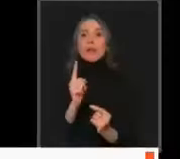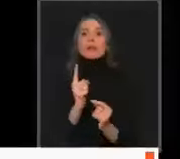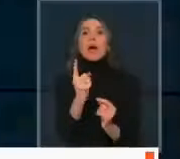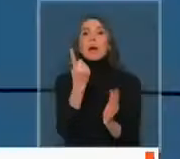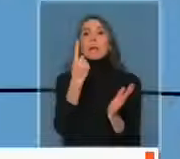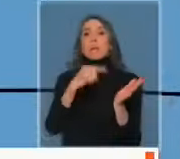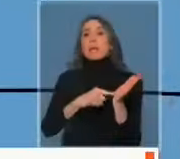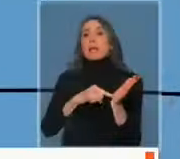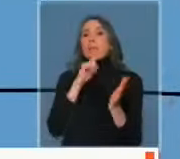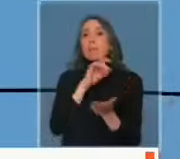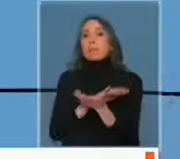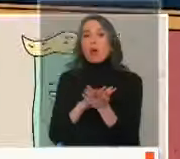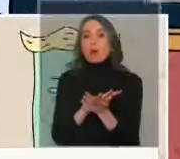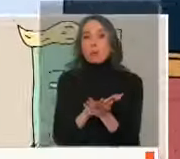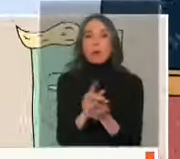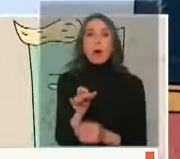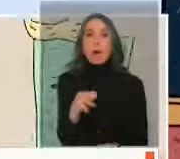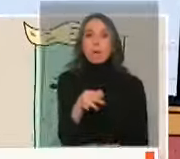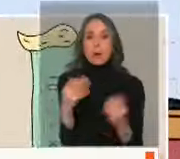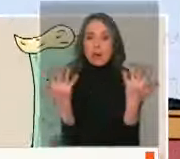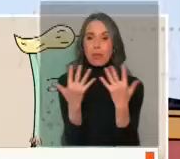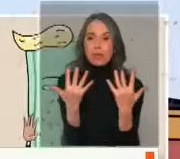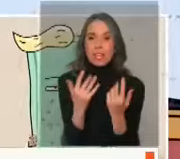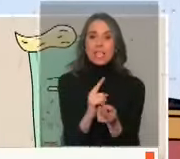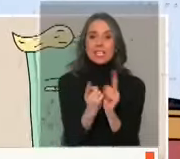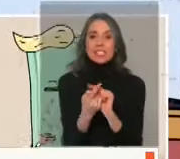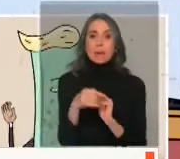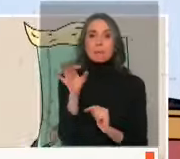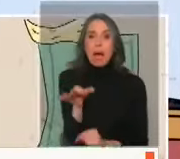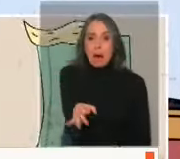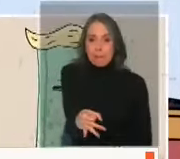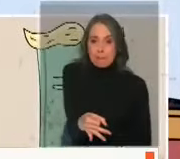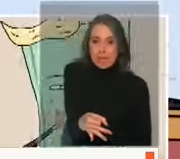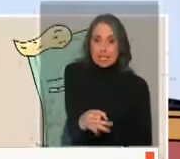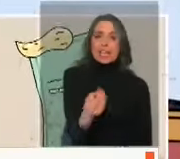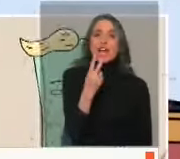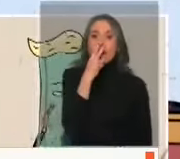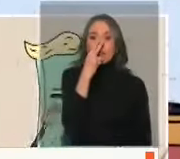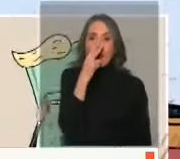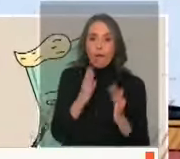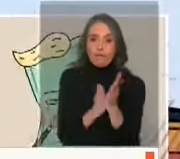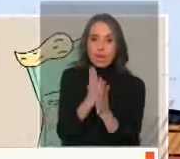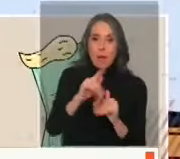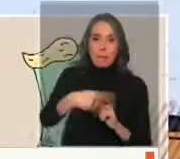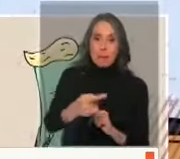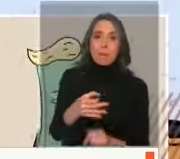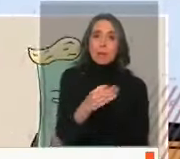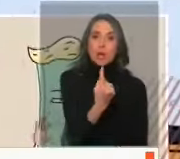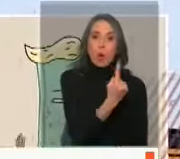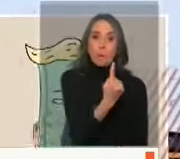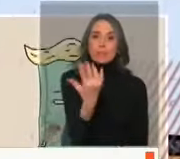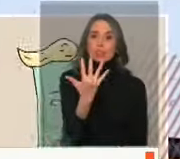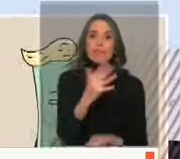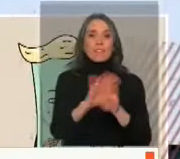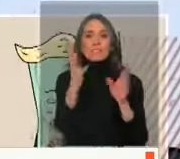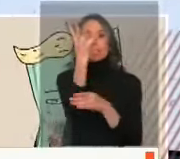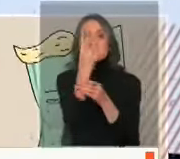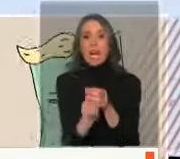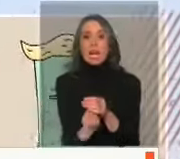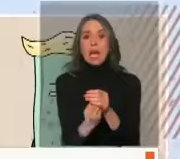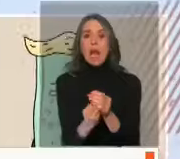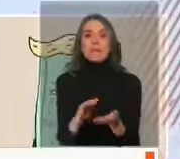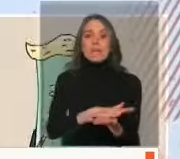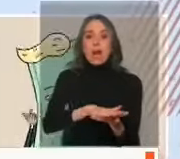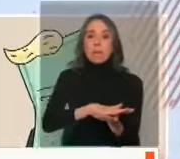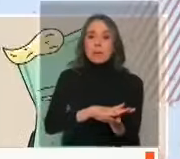cerrado. Ahora la moneda de 10 es la más chica, porque desde noviembre las monedas de 1 y 5 dejarán de emitirse,